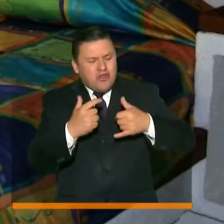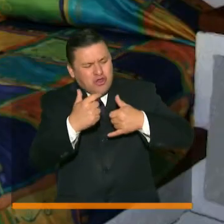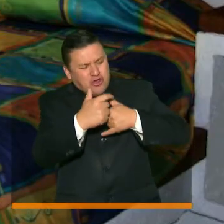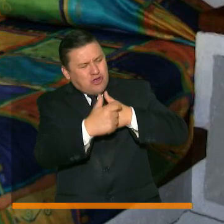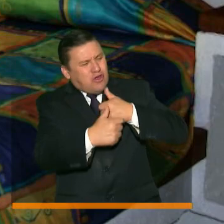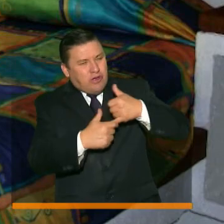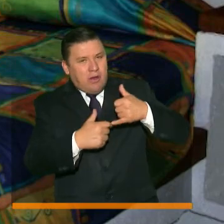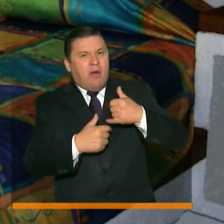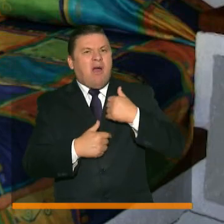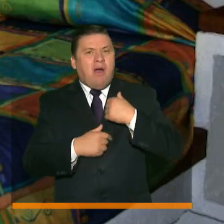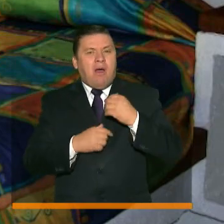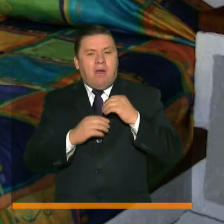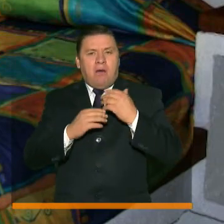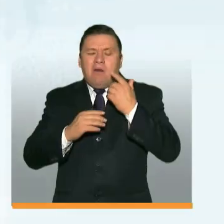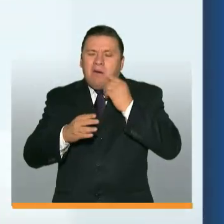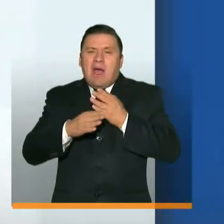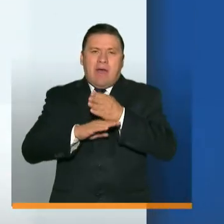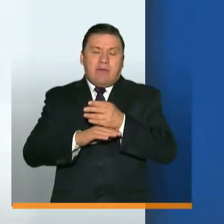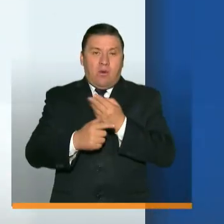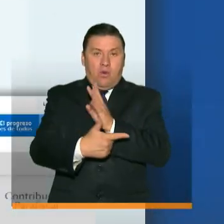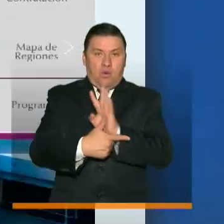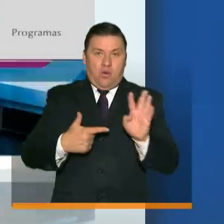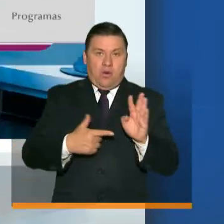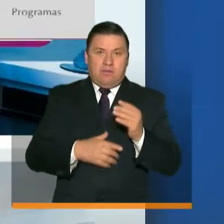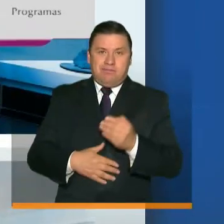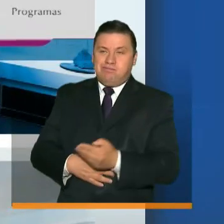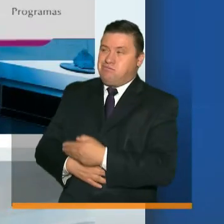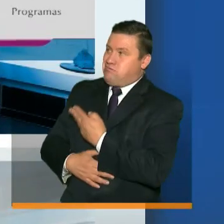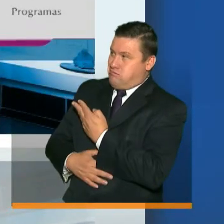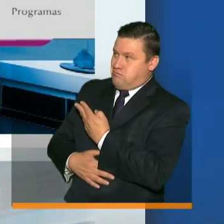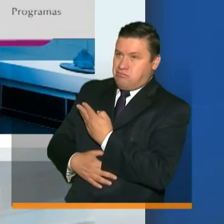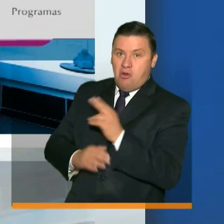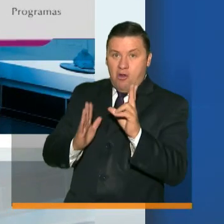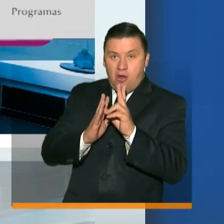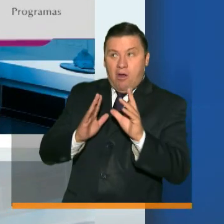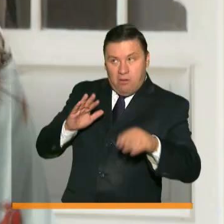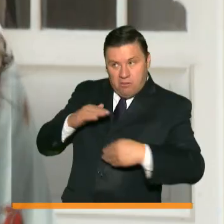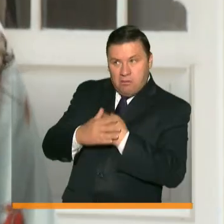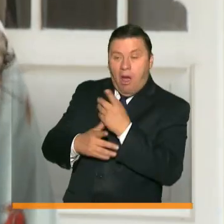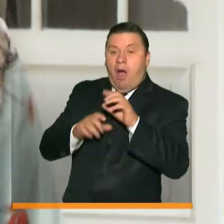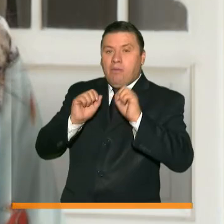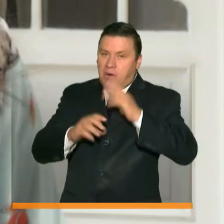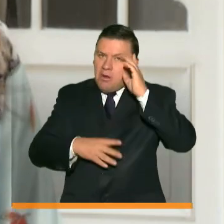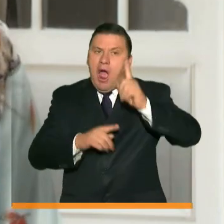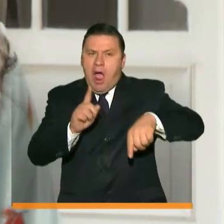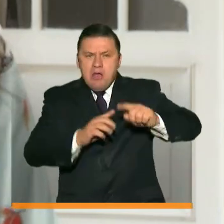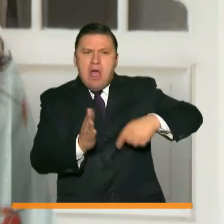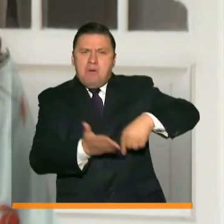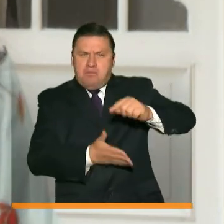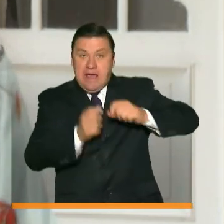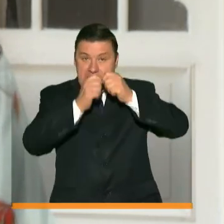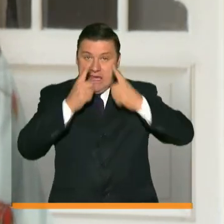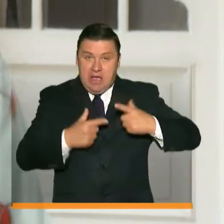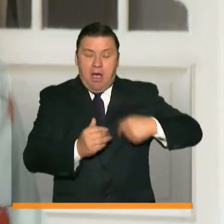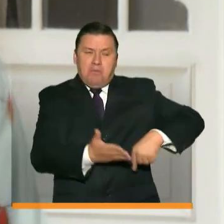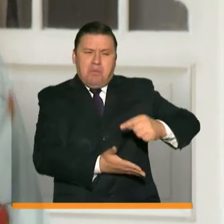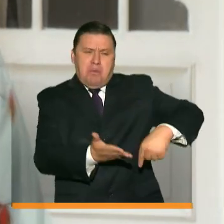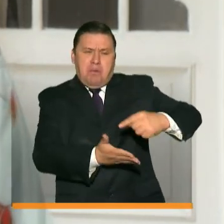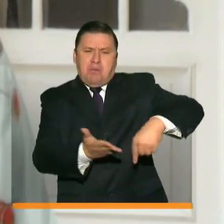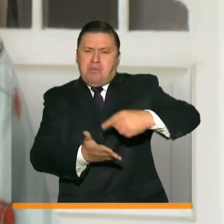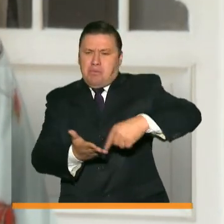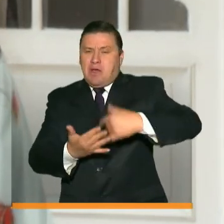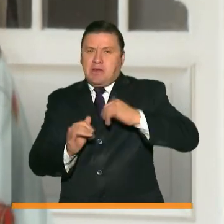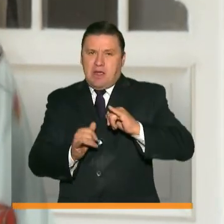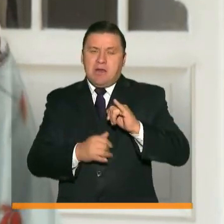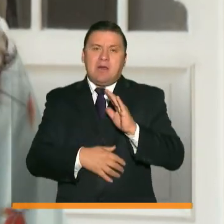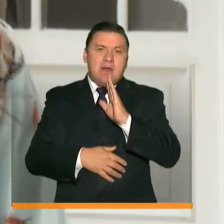hagan parte del programa a través de la página fontur.com.co. Ya tenemos firmados unos convenios muy importantes en este momento, ya